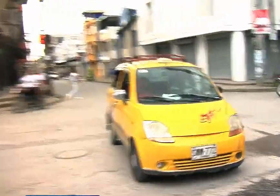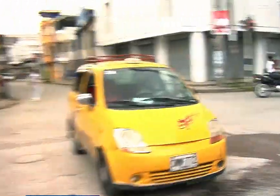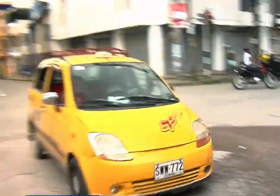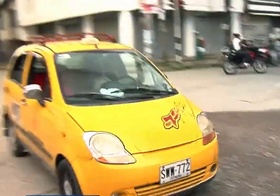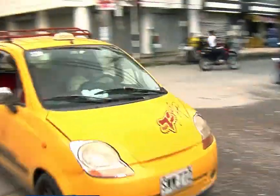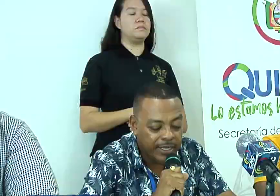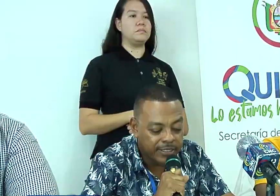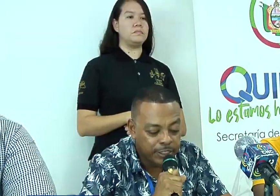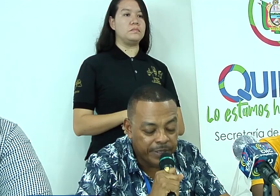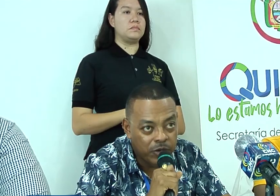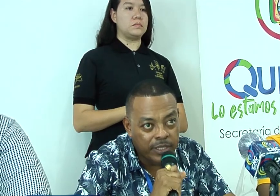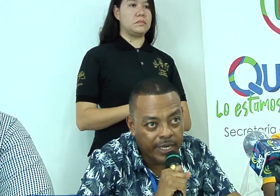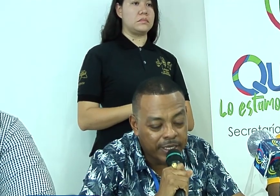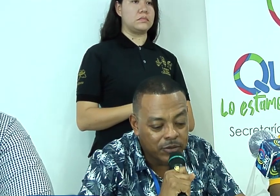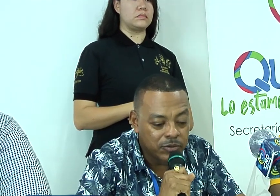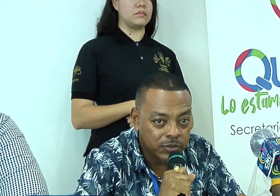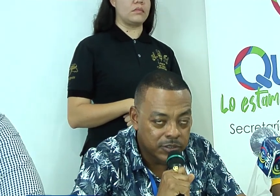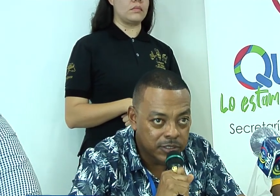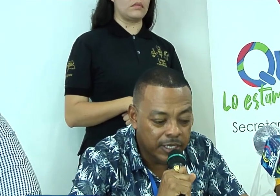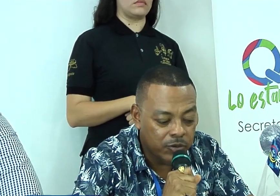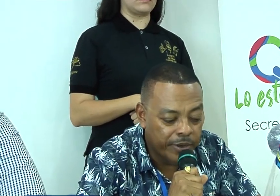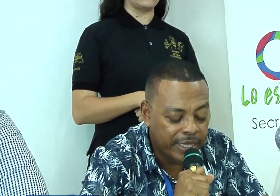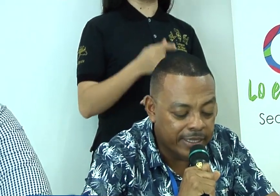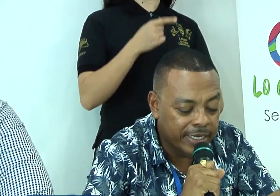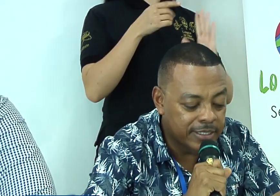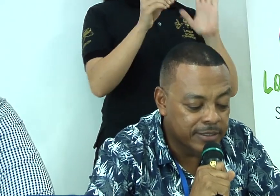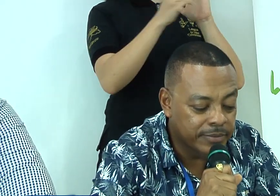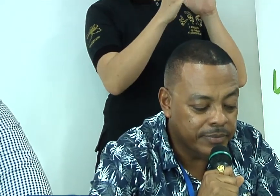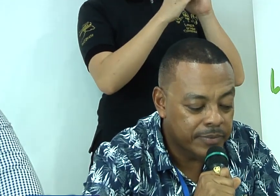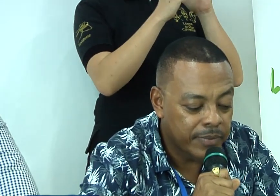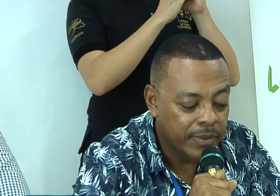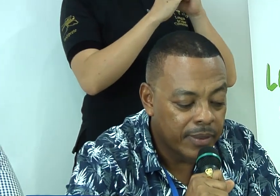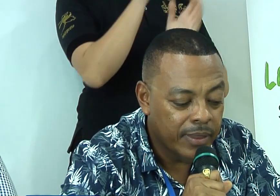de Asís. Se expidió el decreto 093